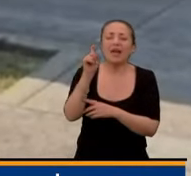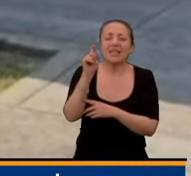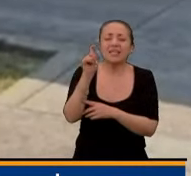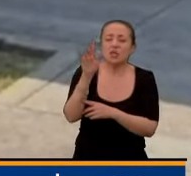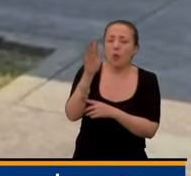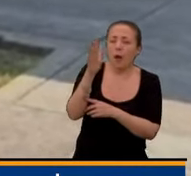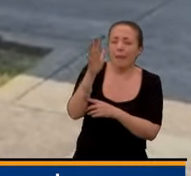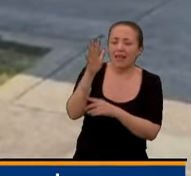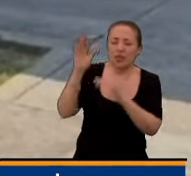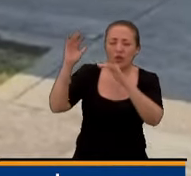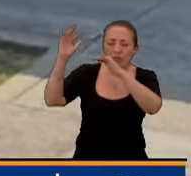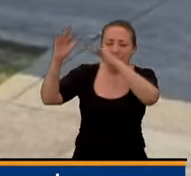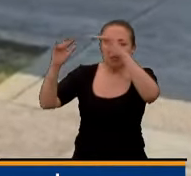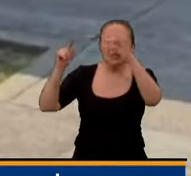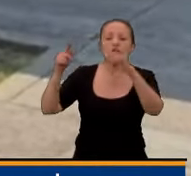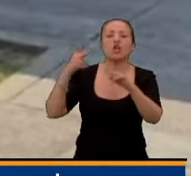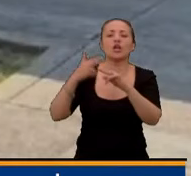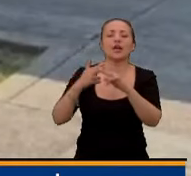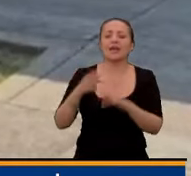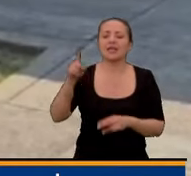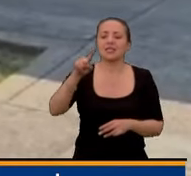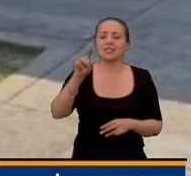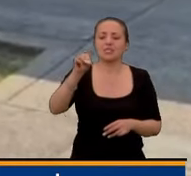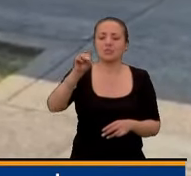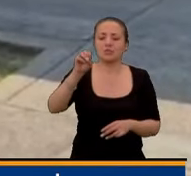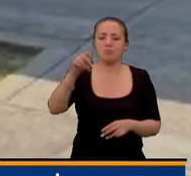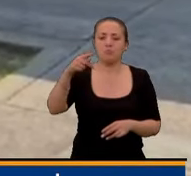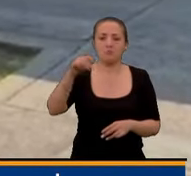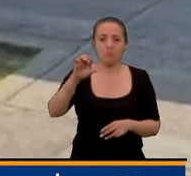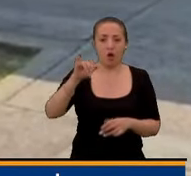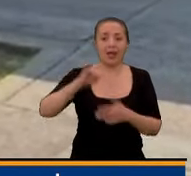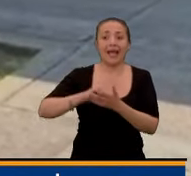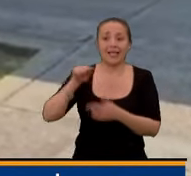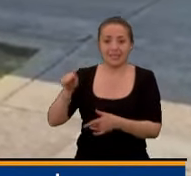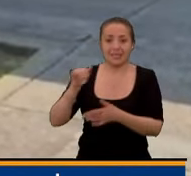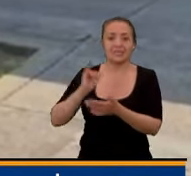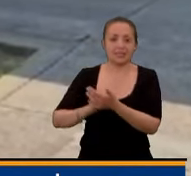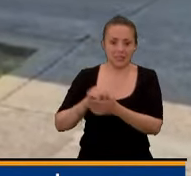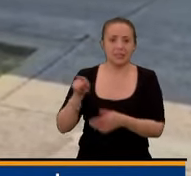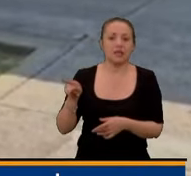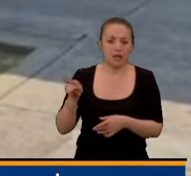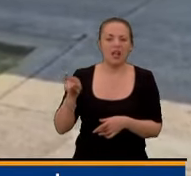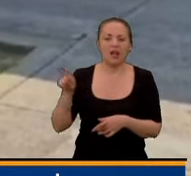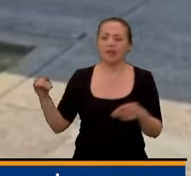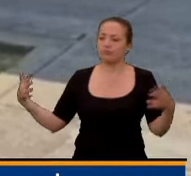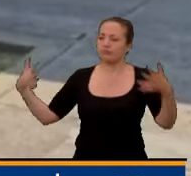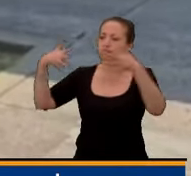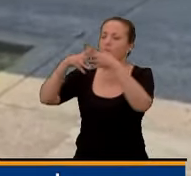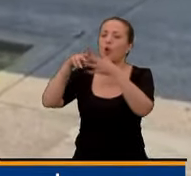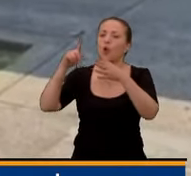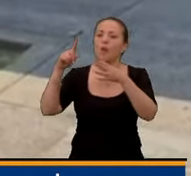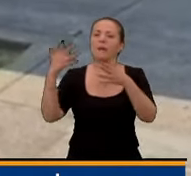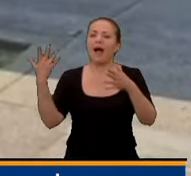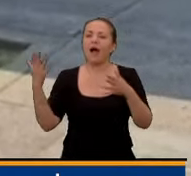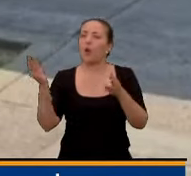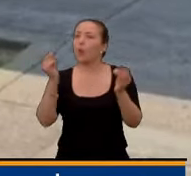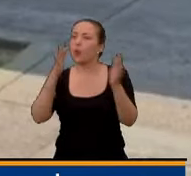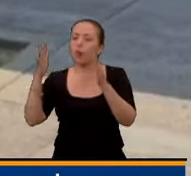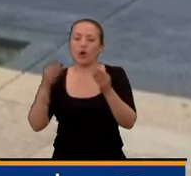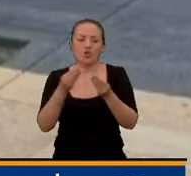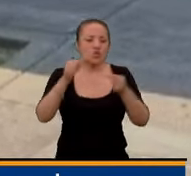que se forma, se le denomina smog. Es formada en una combinación del aire, sustancias contaminantes